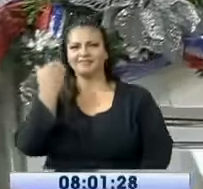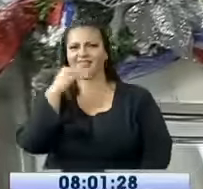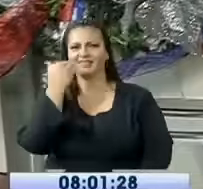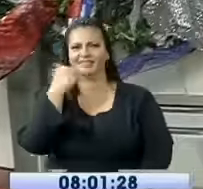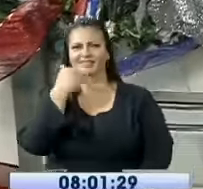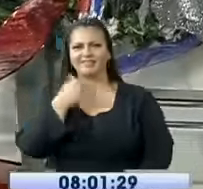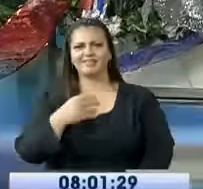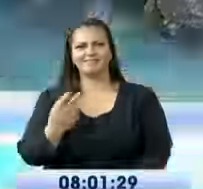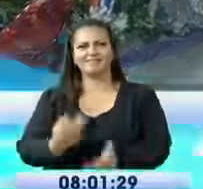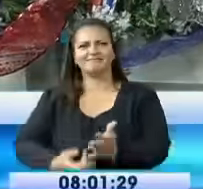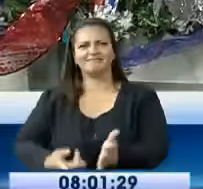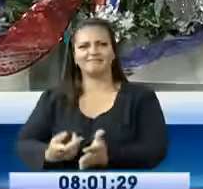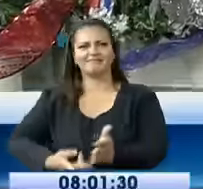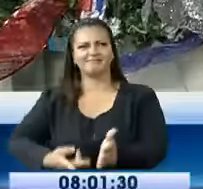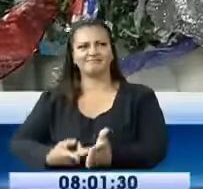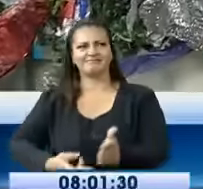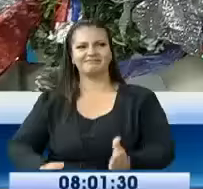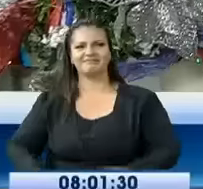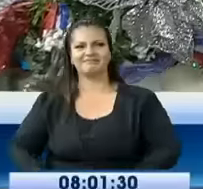desde esta temprana comienza la